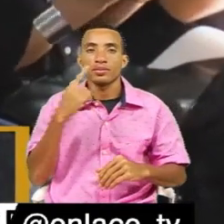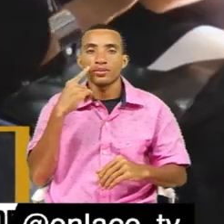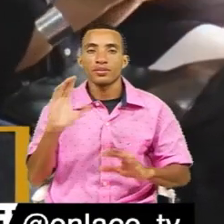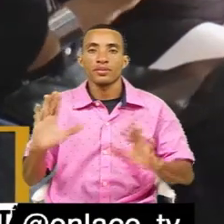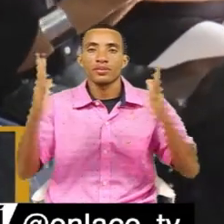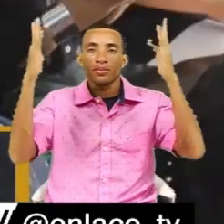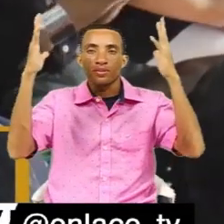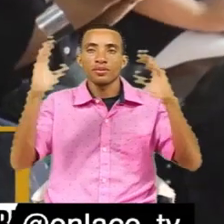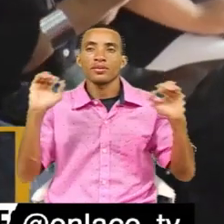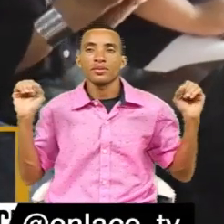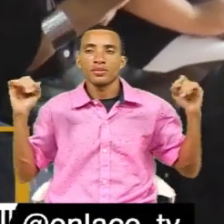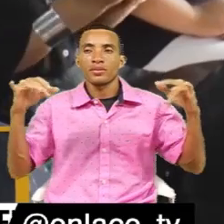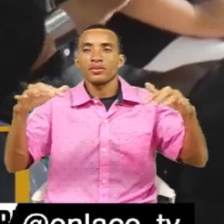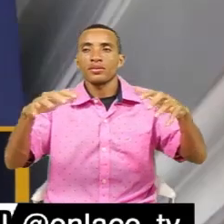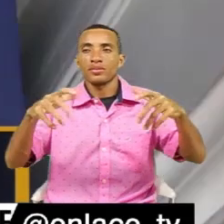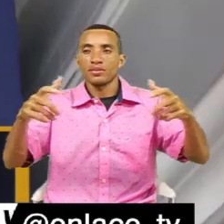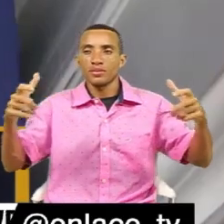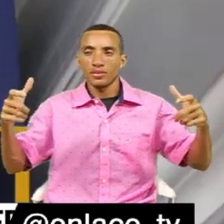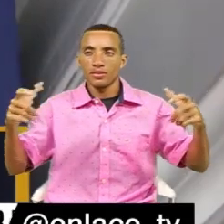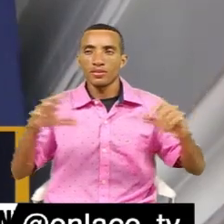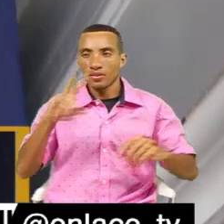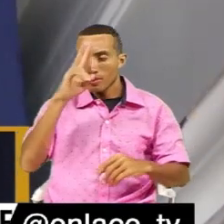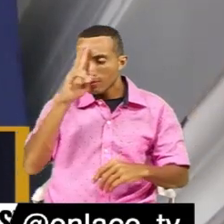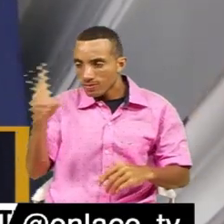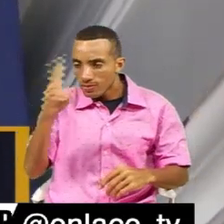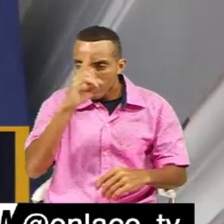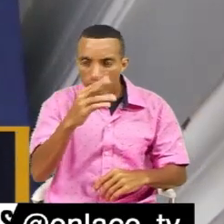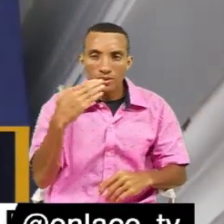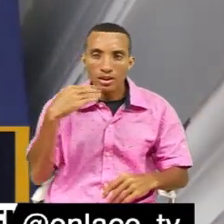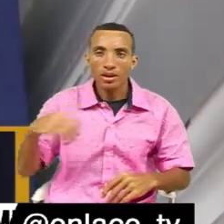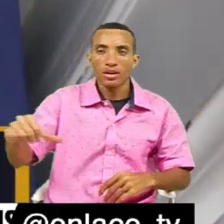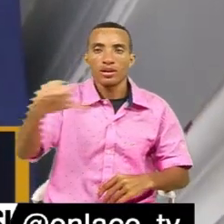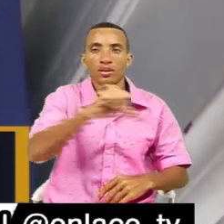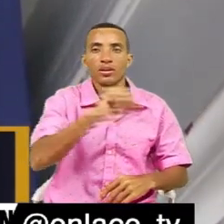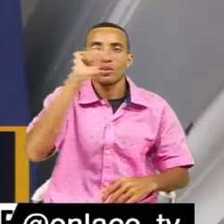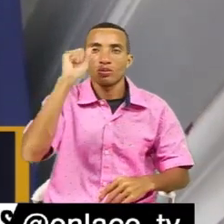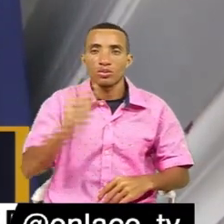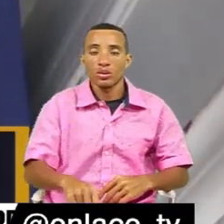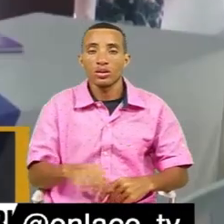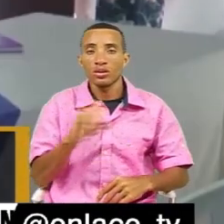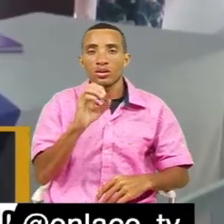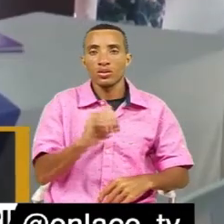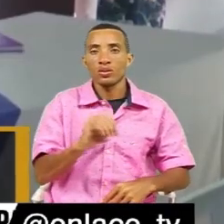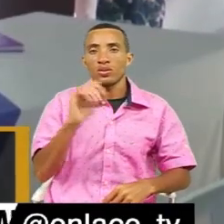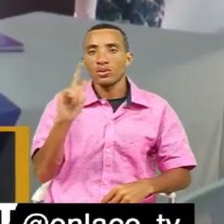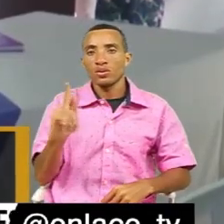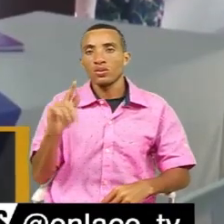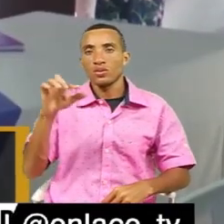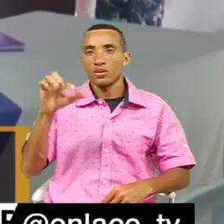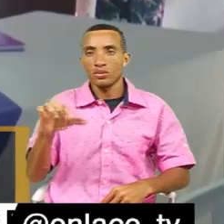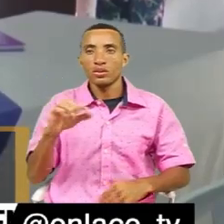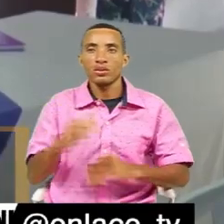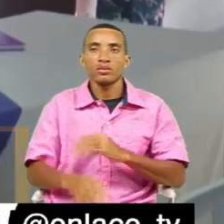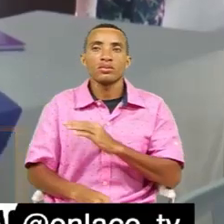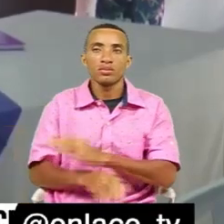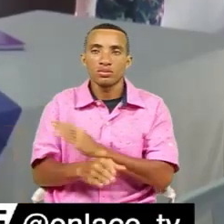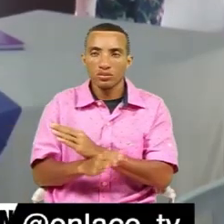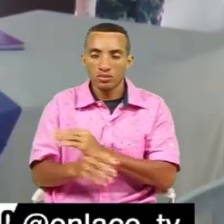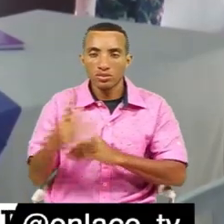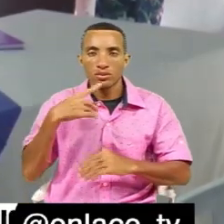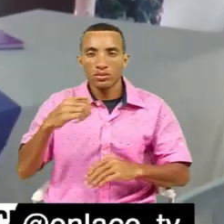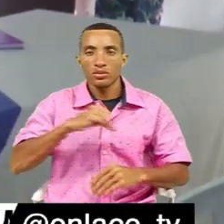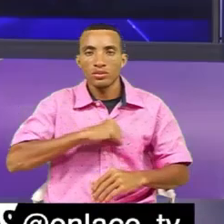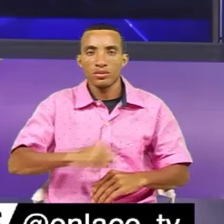estado concurrido y en él se han hecho reconocimientos a diferentes mujeres que han hecho posible que la OFP exista como organización defensora de derechos